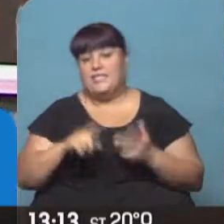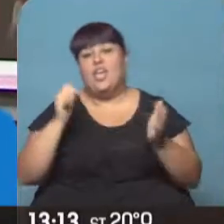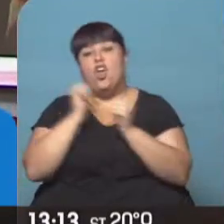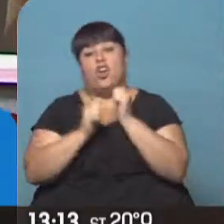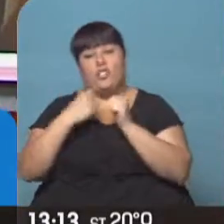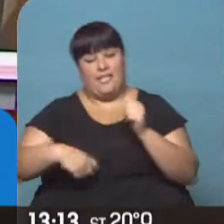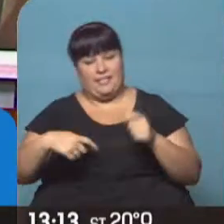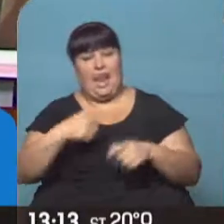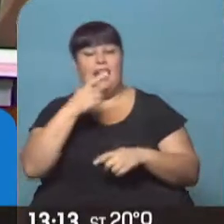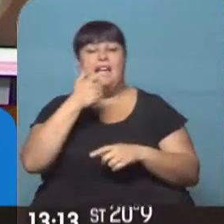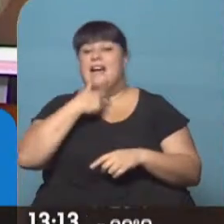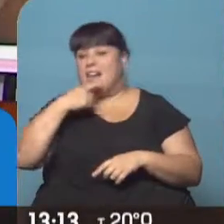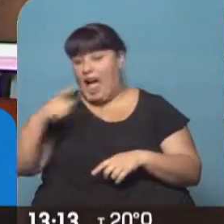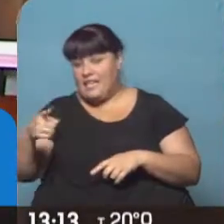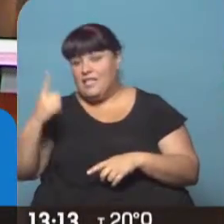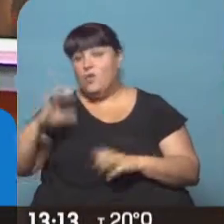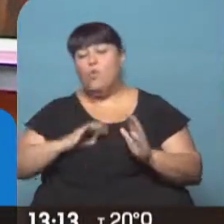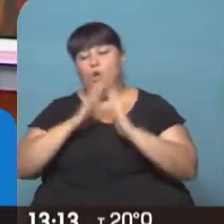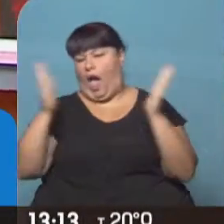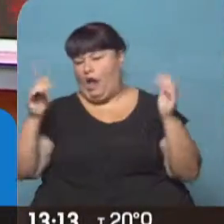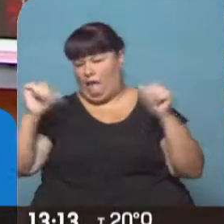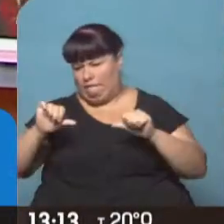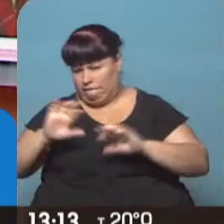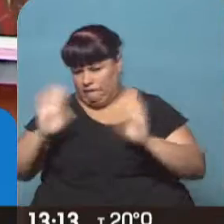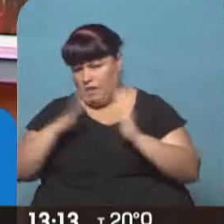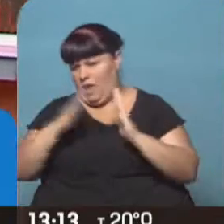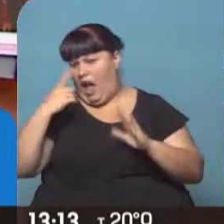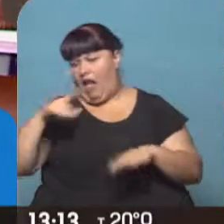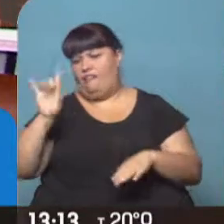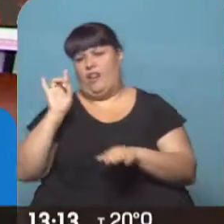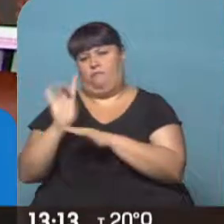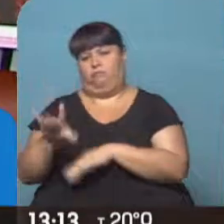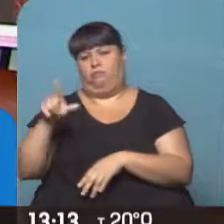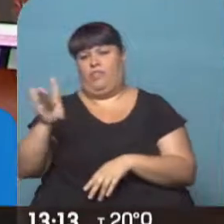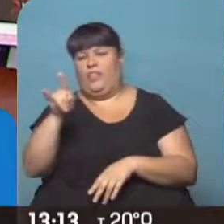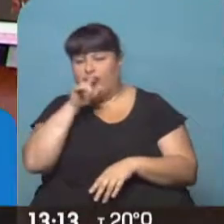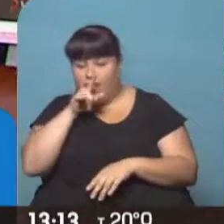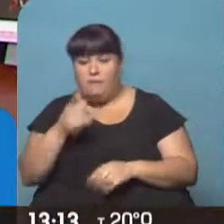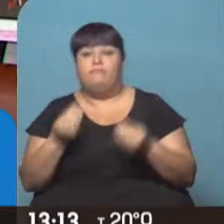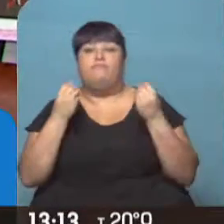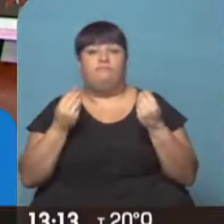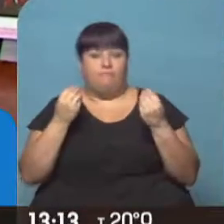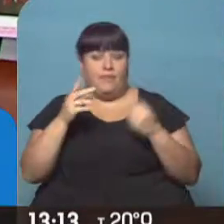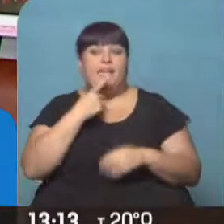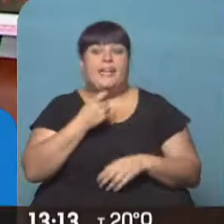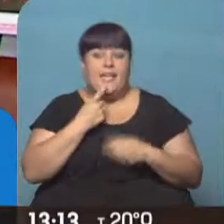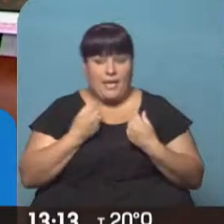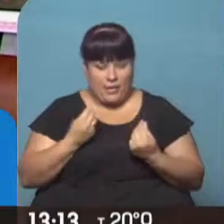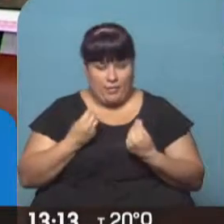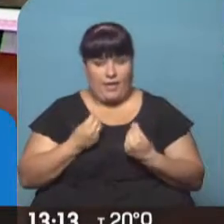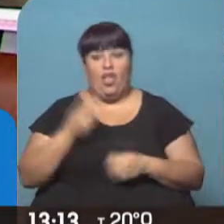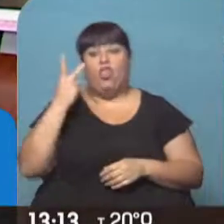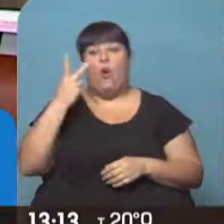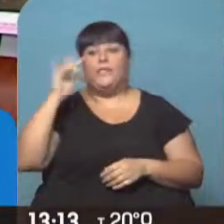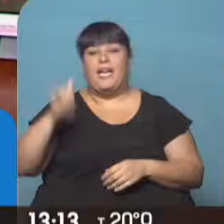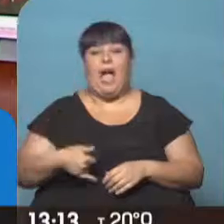en el Clásico, la de Racing terminando un año que no fue tan bueno porque terminó despidiendo a su entrenador. Y cómo olvidarnos de River, el